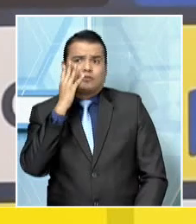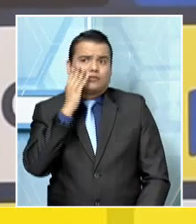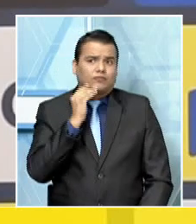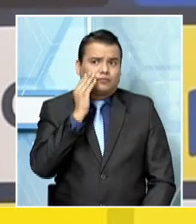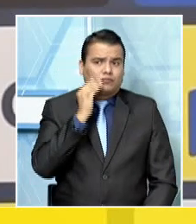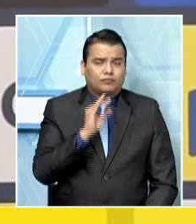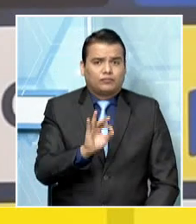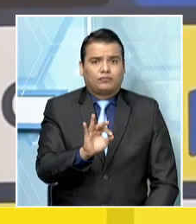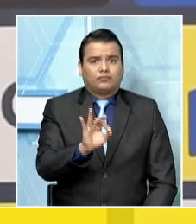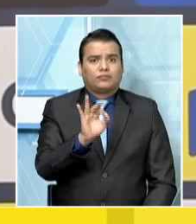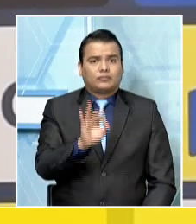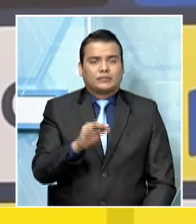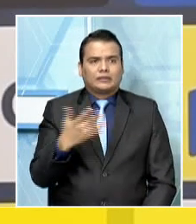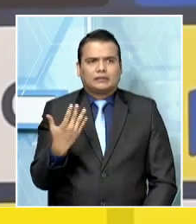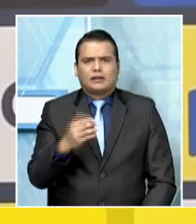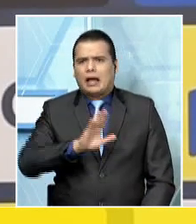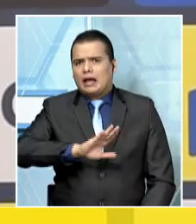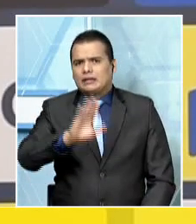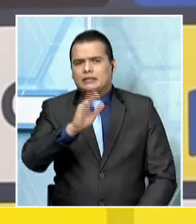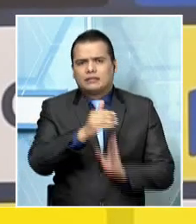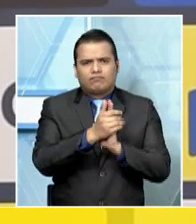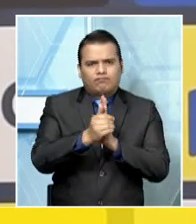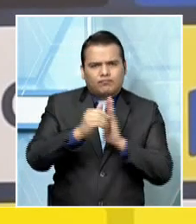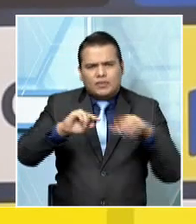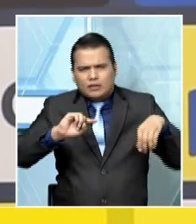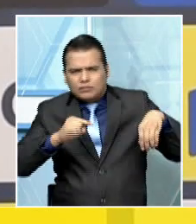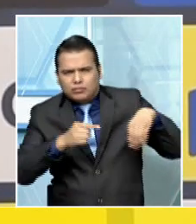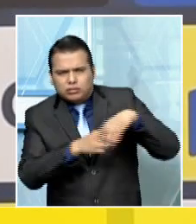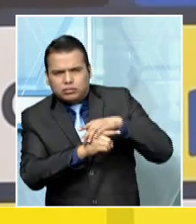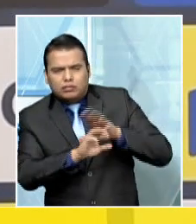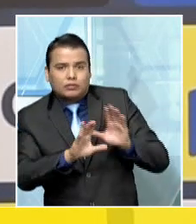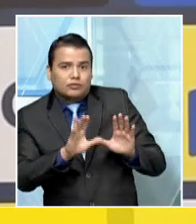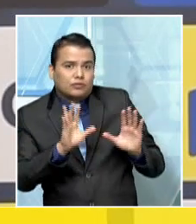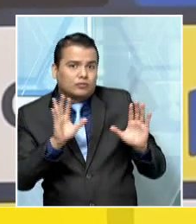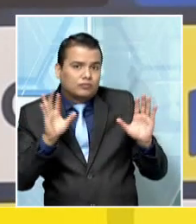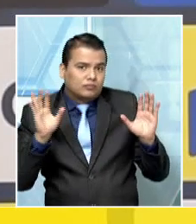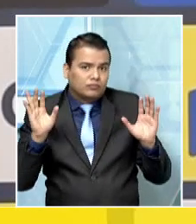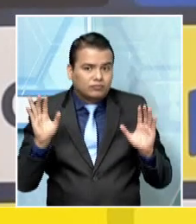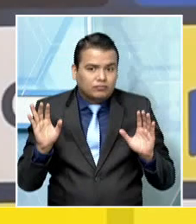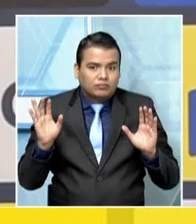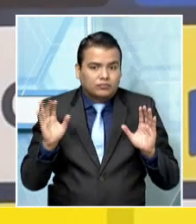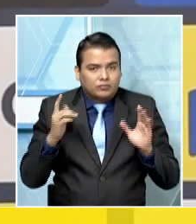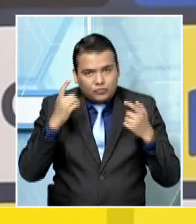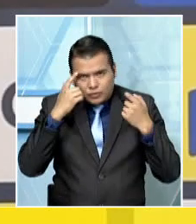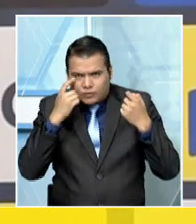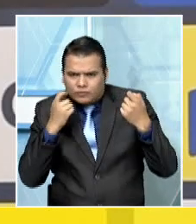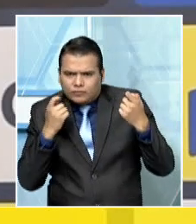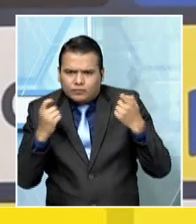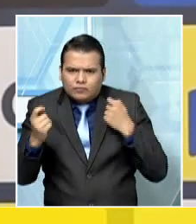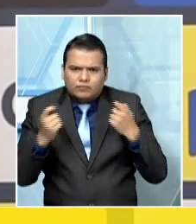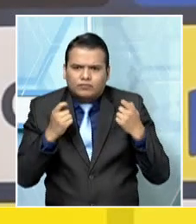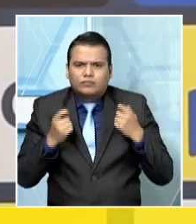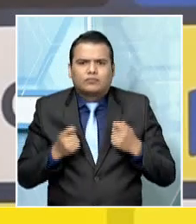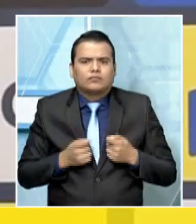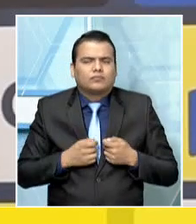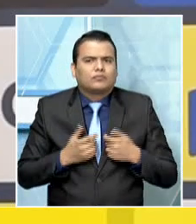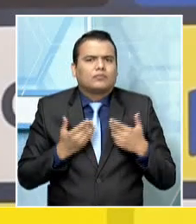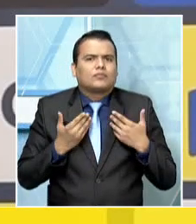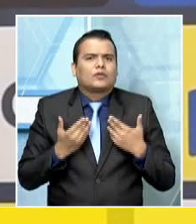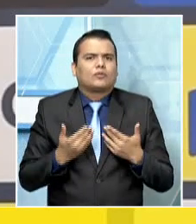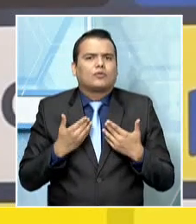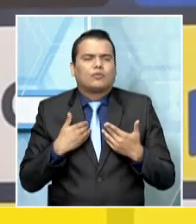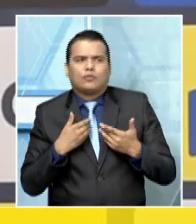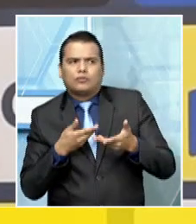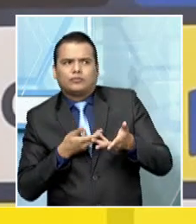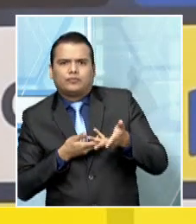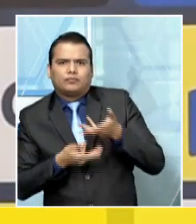nuevamente goleadores donde han ido así que creo que ahí está estar muy atento siempre estar cerca